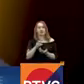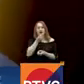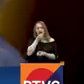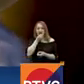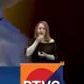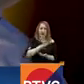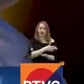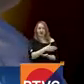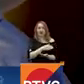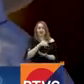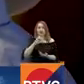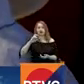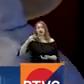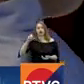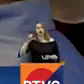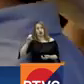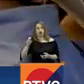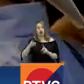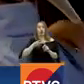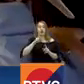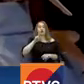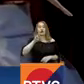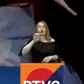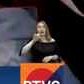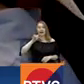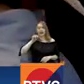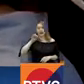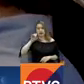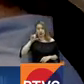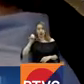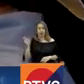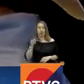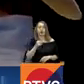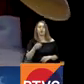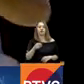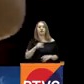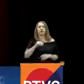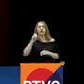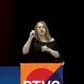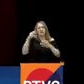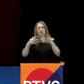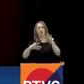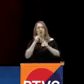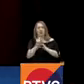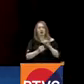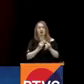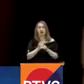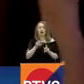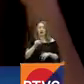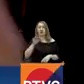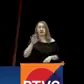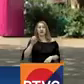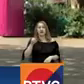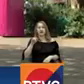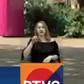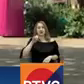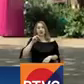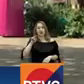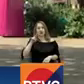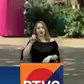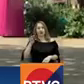como el maestro cholo valderrama reinaldo armas walter silva y de cantante de talla internacional como espinoza paz y nacho